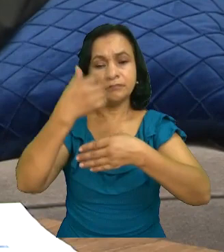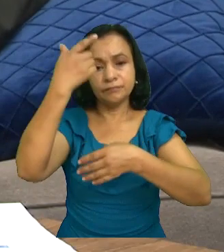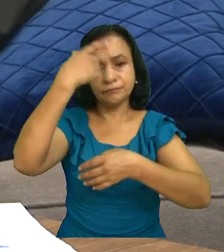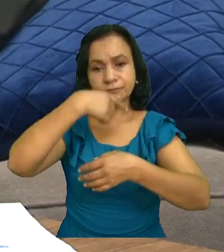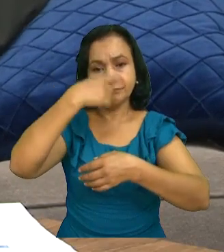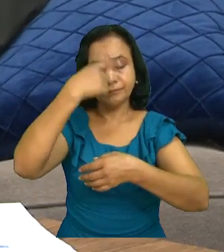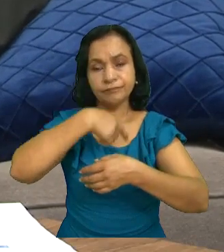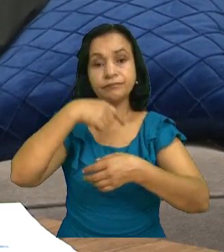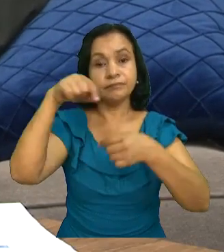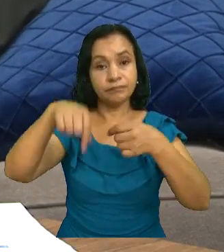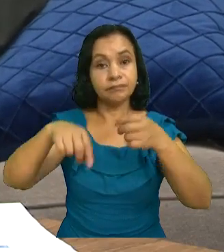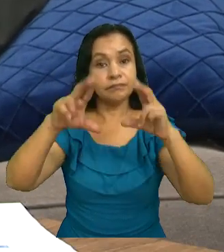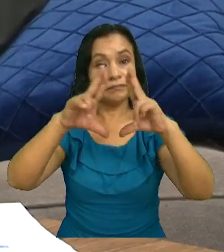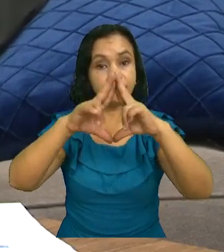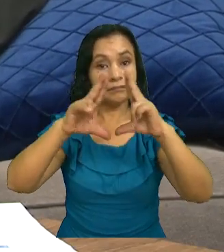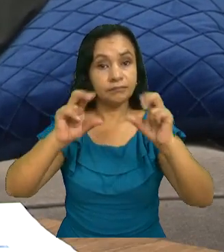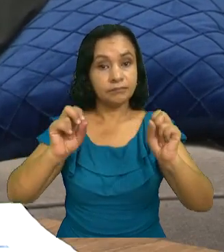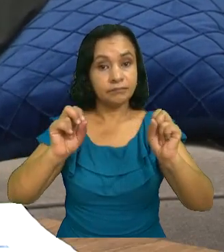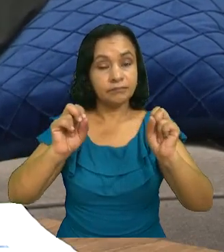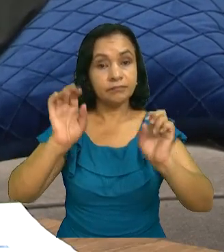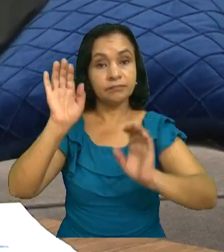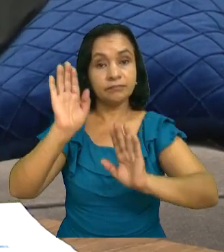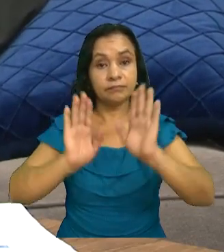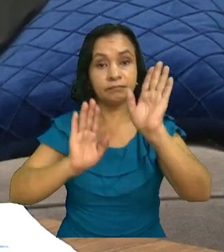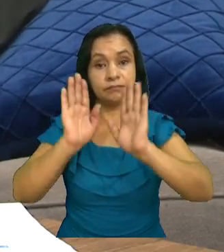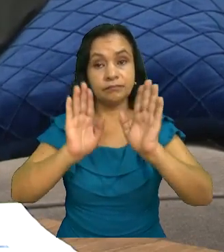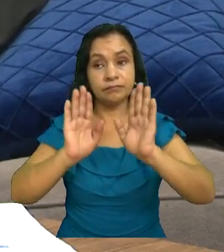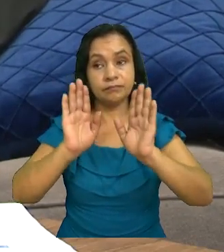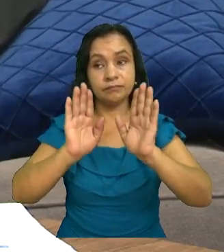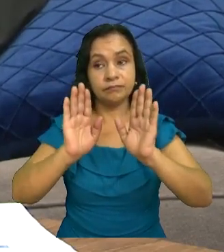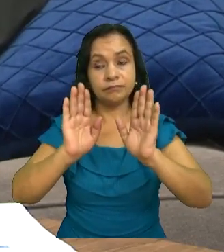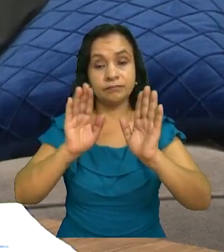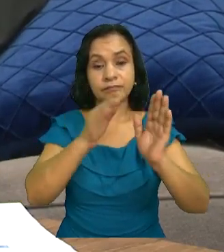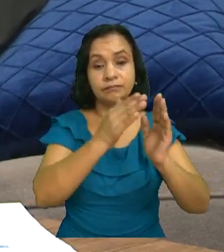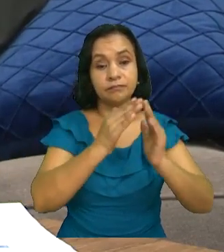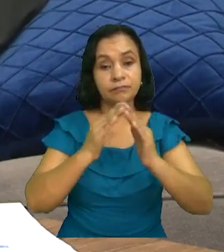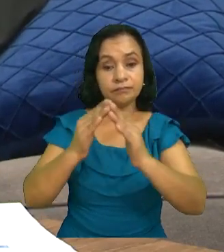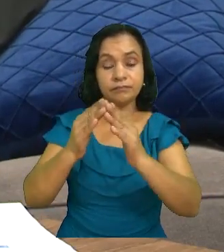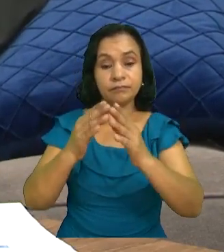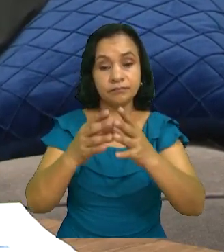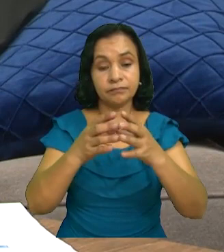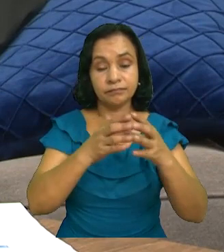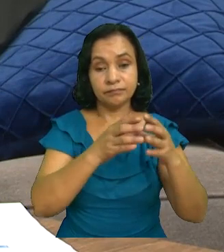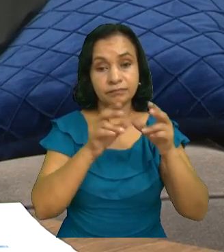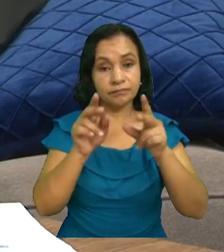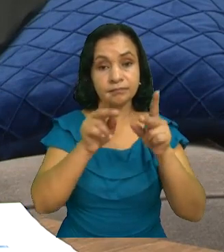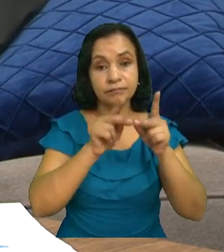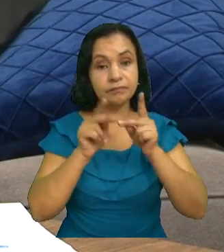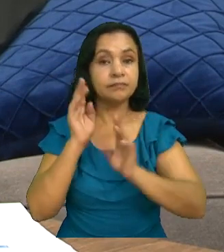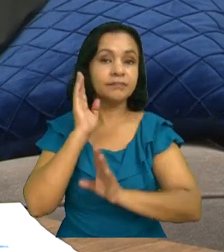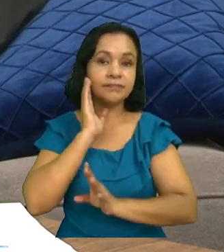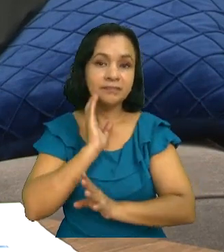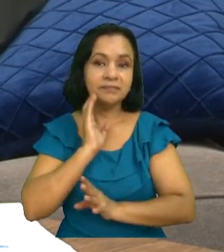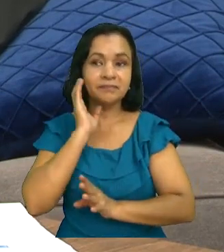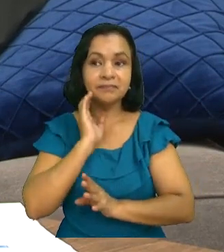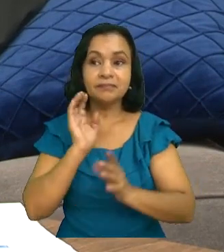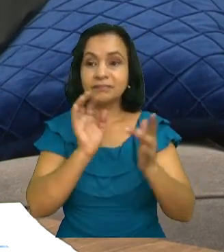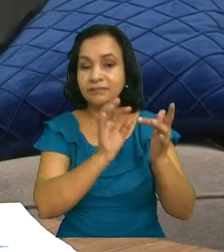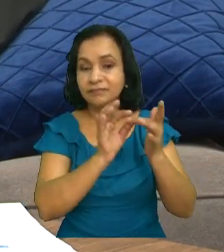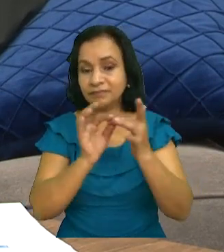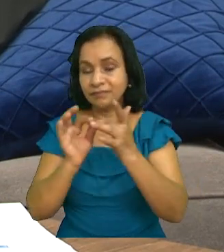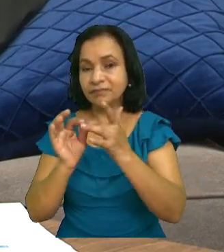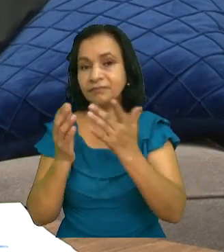de obras formales, con la participación de los módulos comunitarios de adoquinado, que es una experiencia única en el